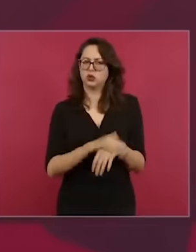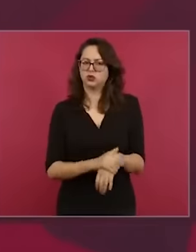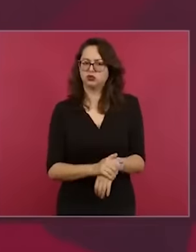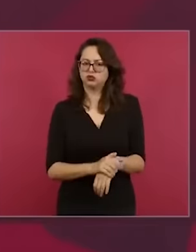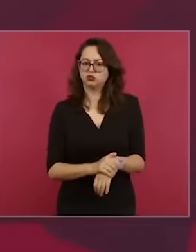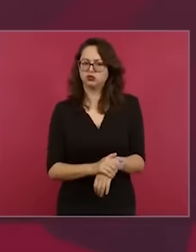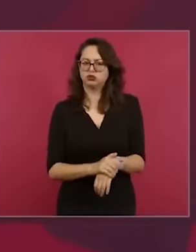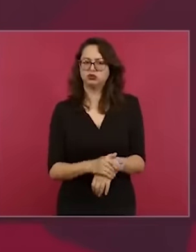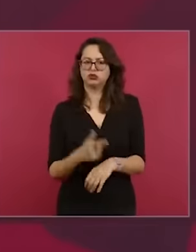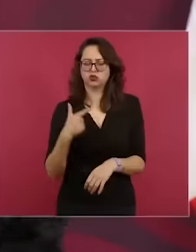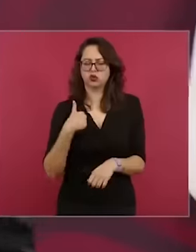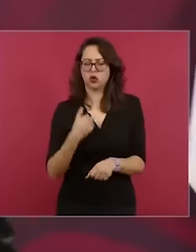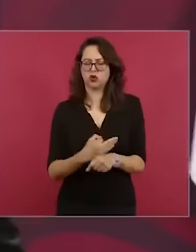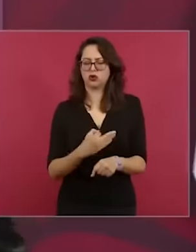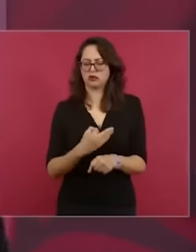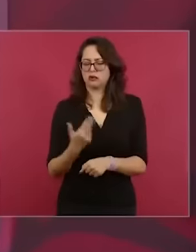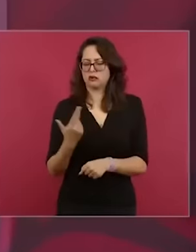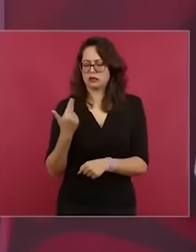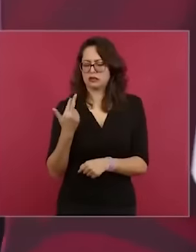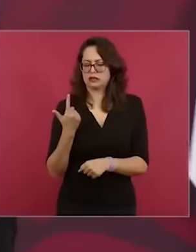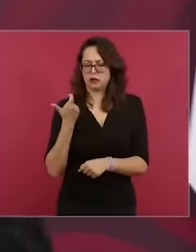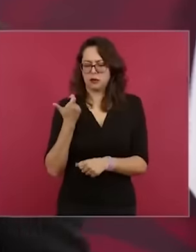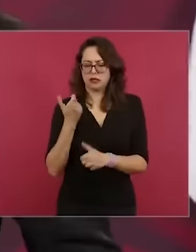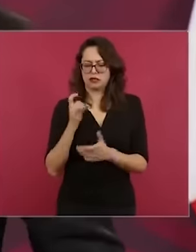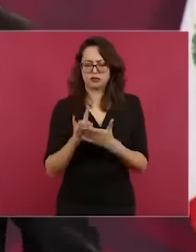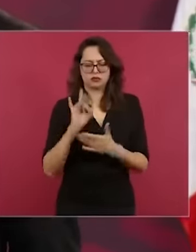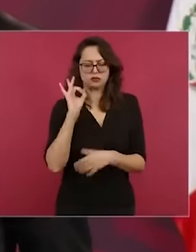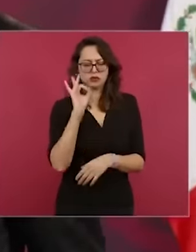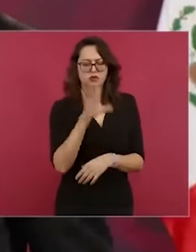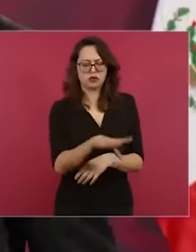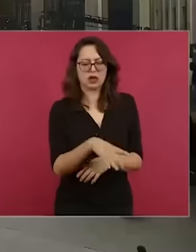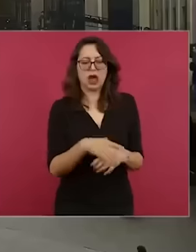mi 25 pesos. Ahorita no traigo nada, pero